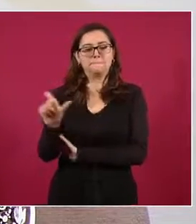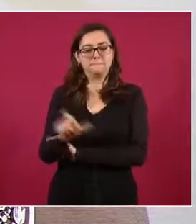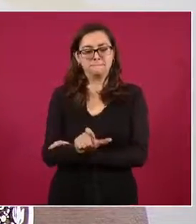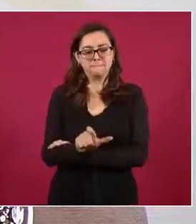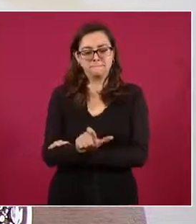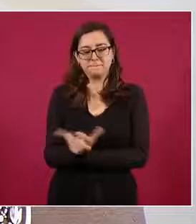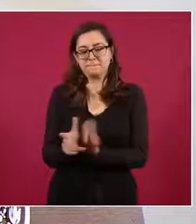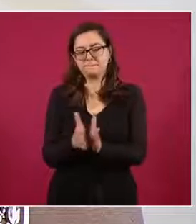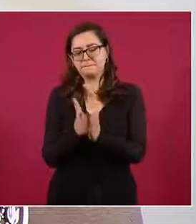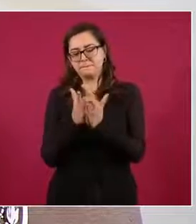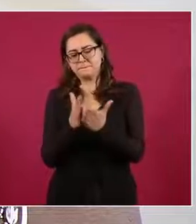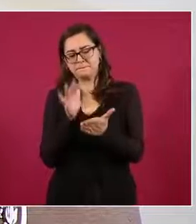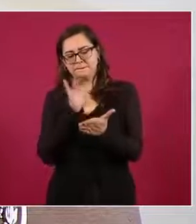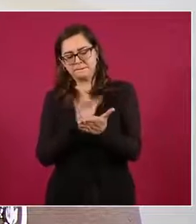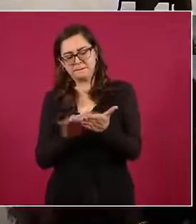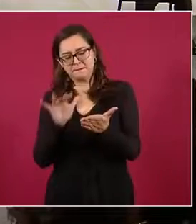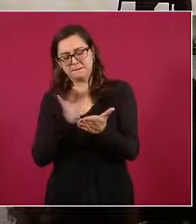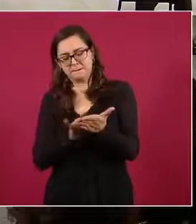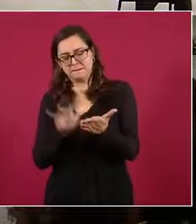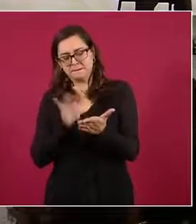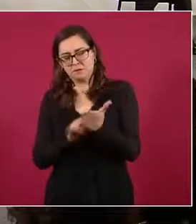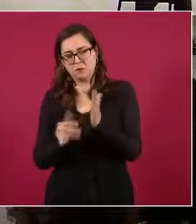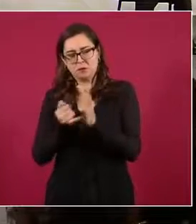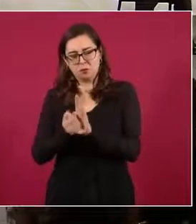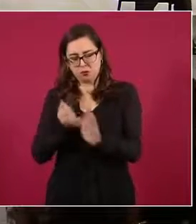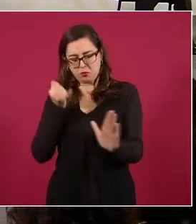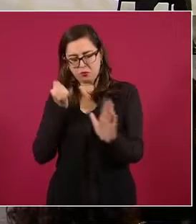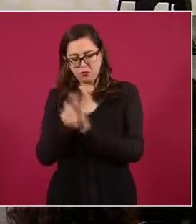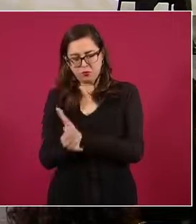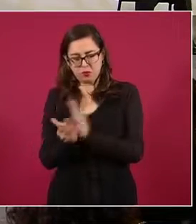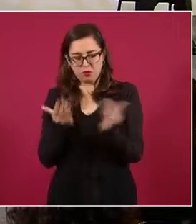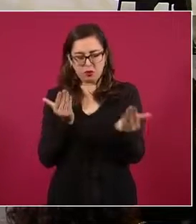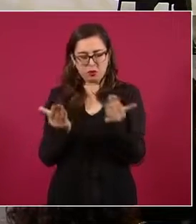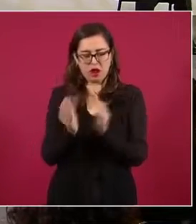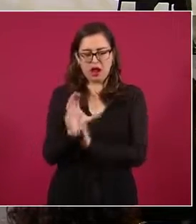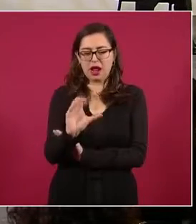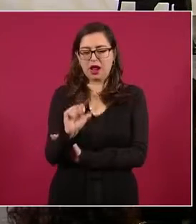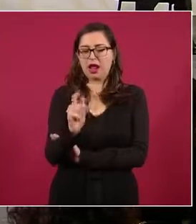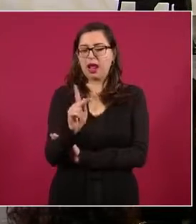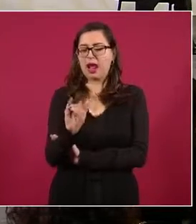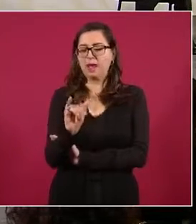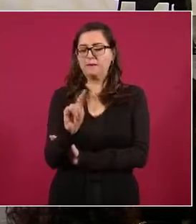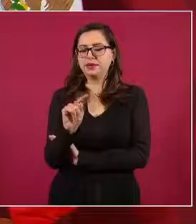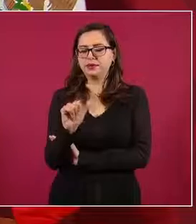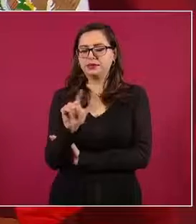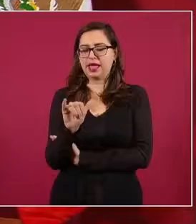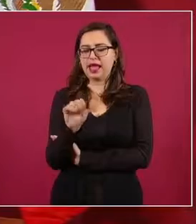una lectura crítica del capitalismo contemporáneo, que así se llama